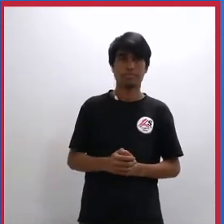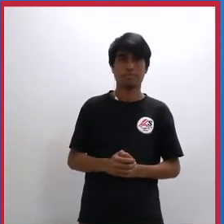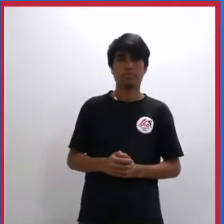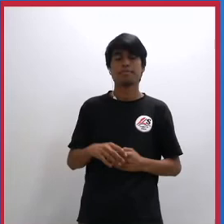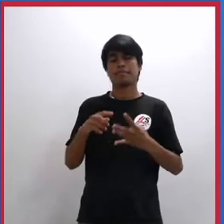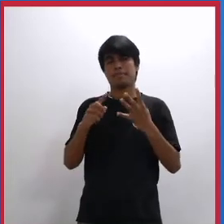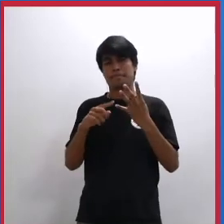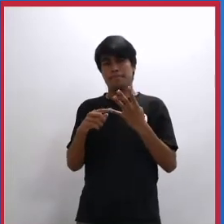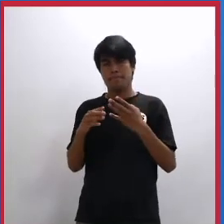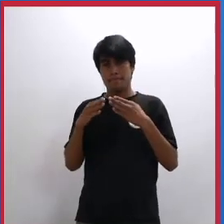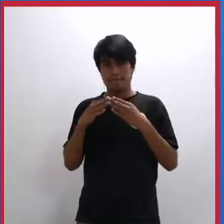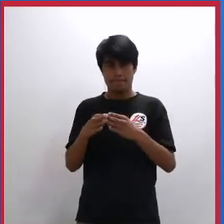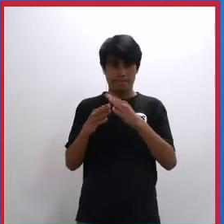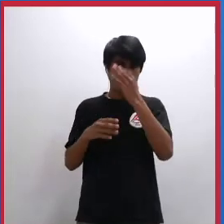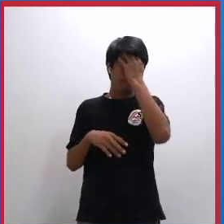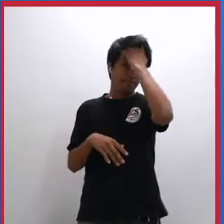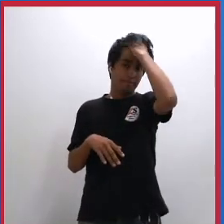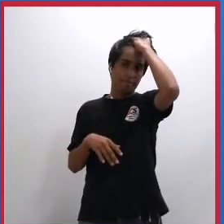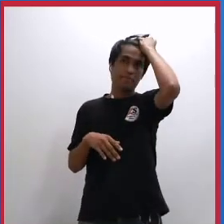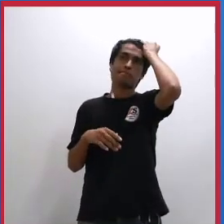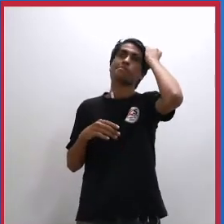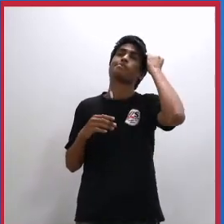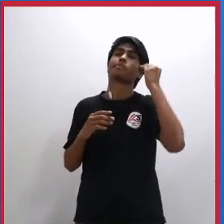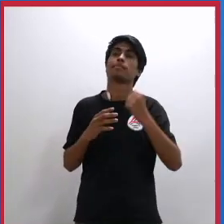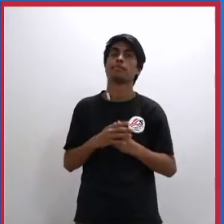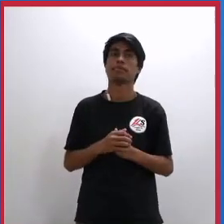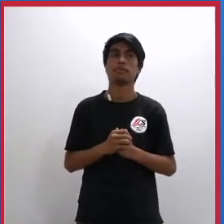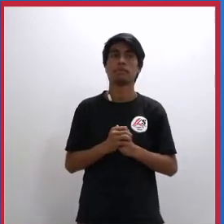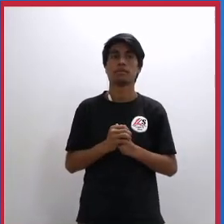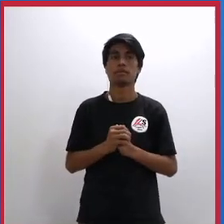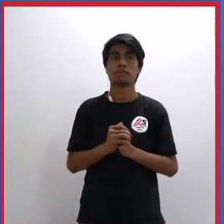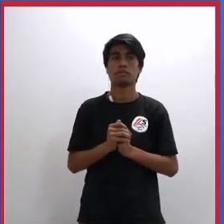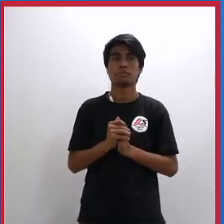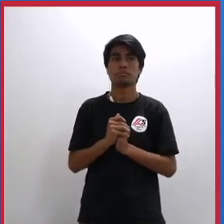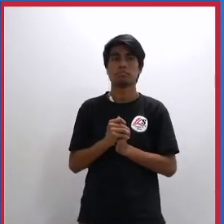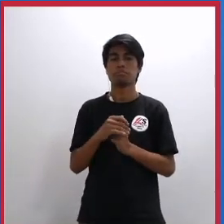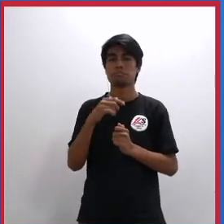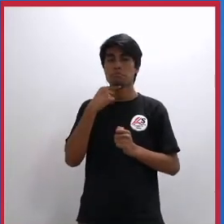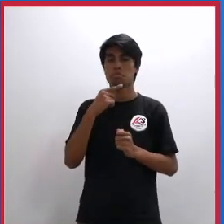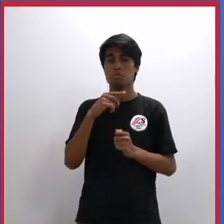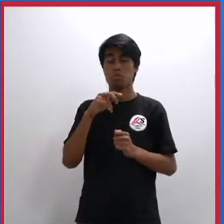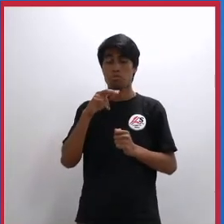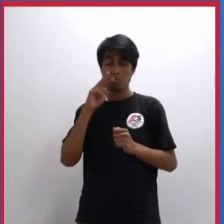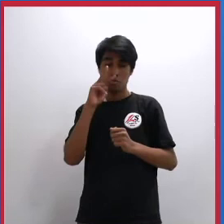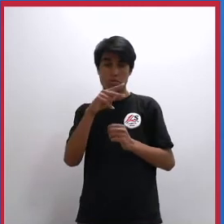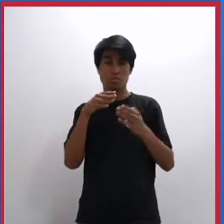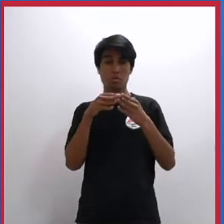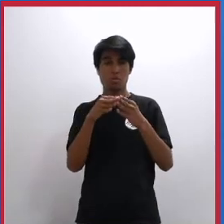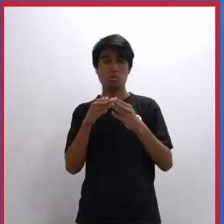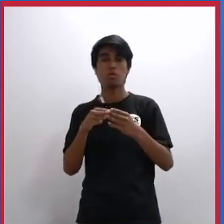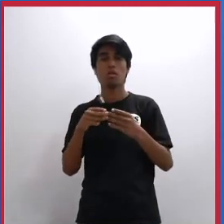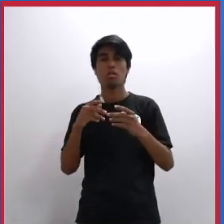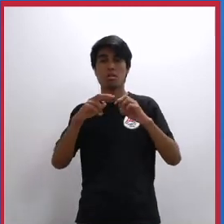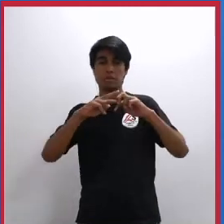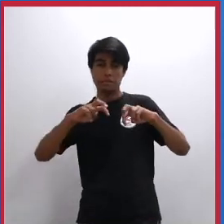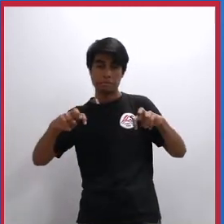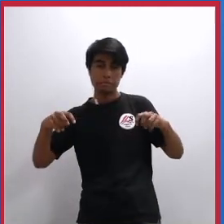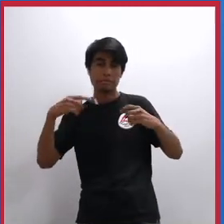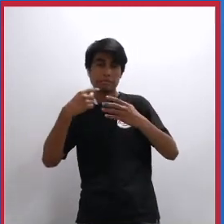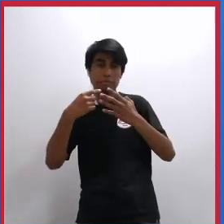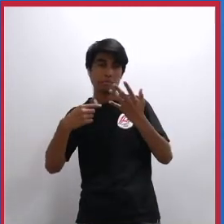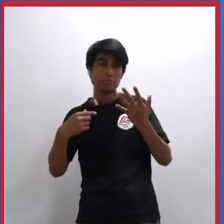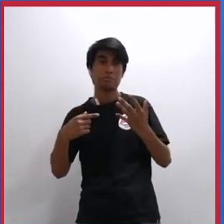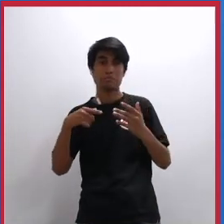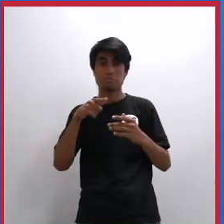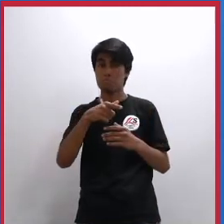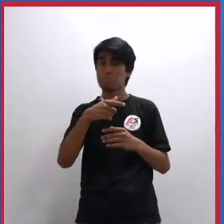dice, muy interesante las preguntas de análisis que está presentando. Esto es parte de una lista de